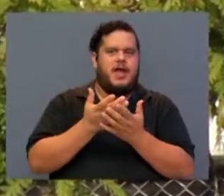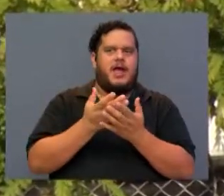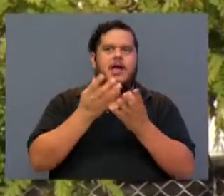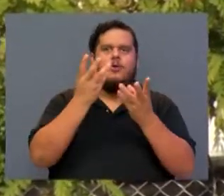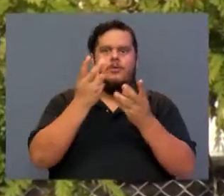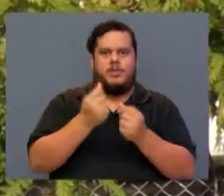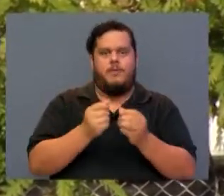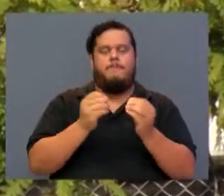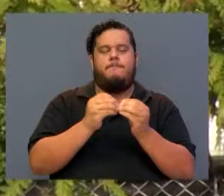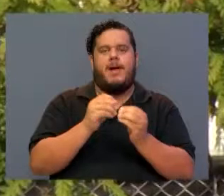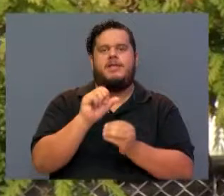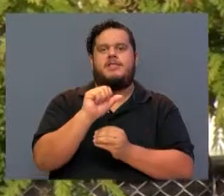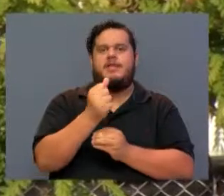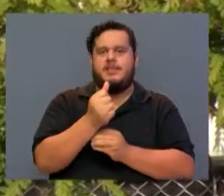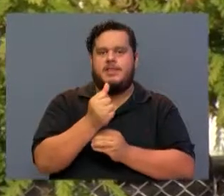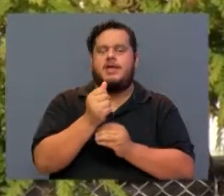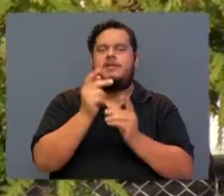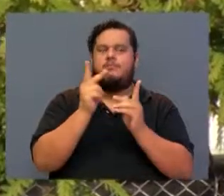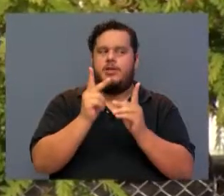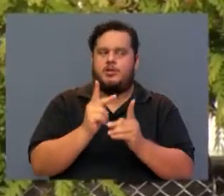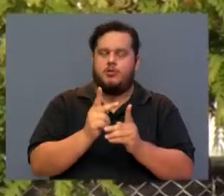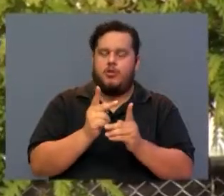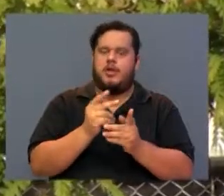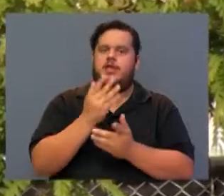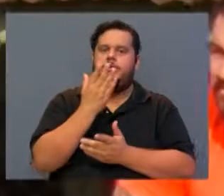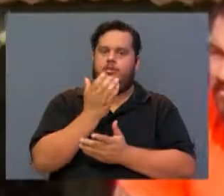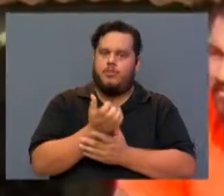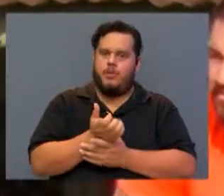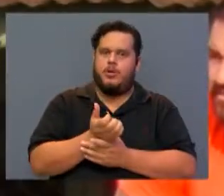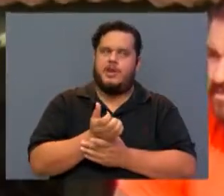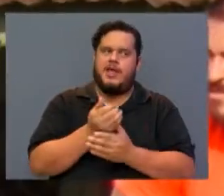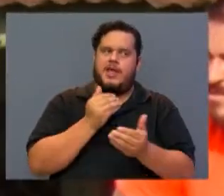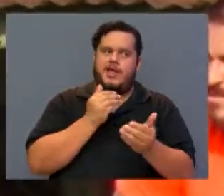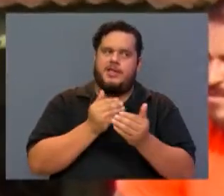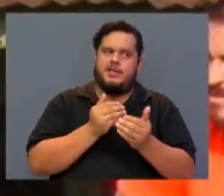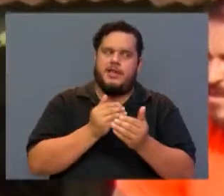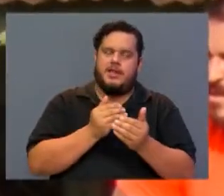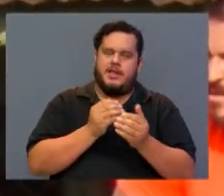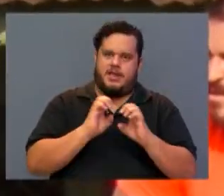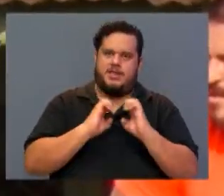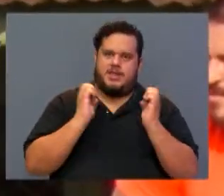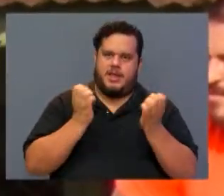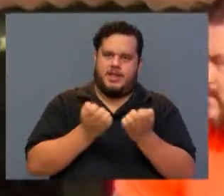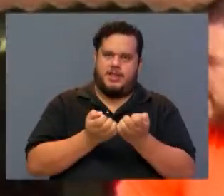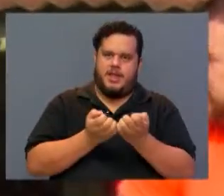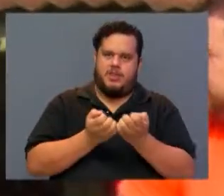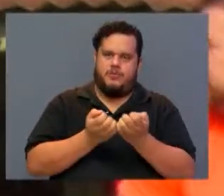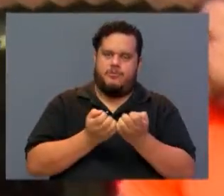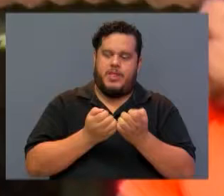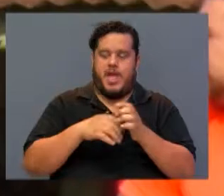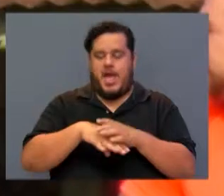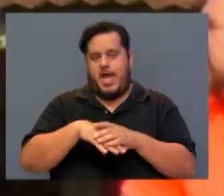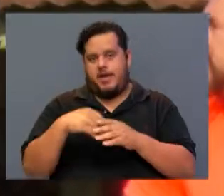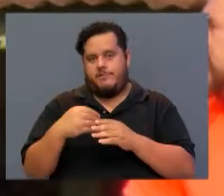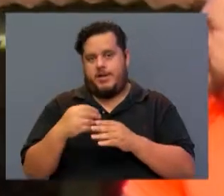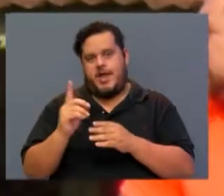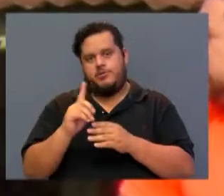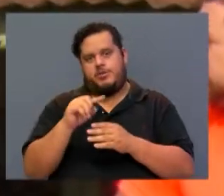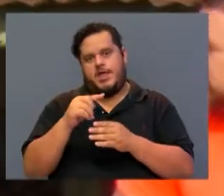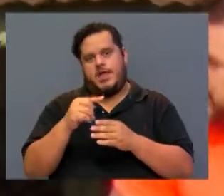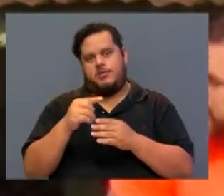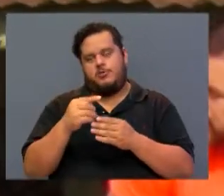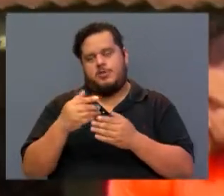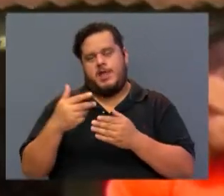llevamos más de 10 incluso aficionados, porque cerca de, bueno, está el estadio, ¿verdad? A las afueras es donde ellos colocan